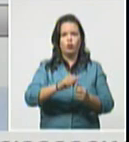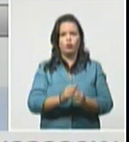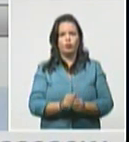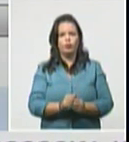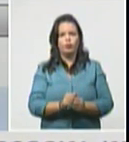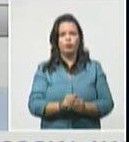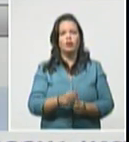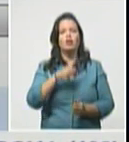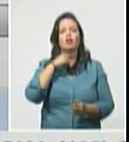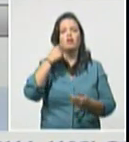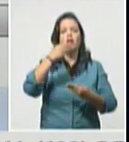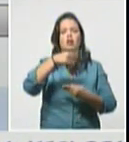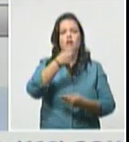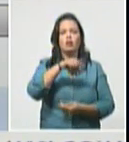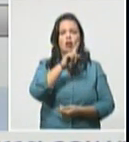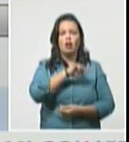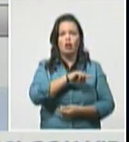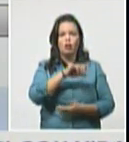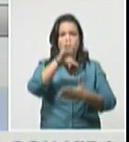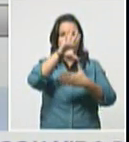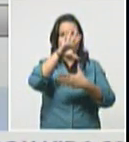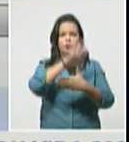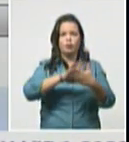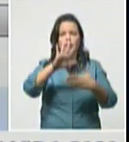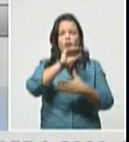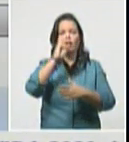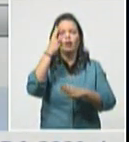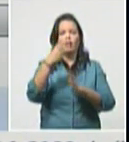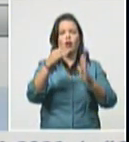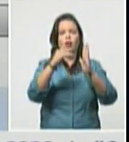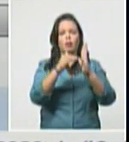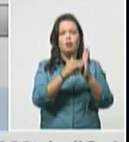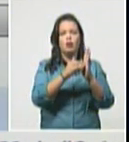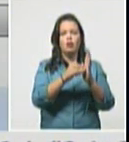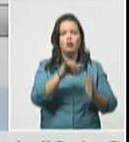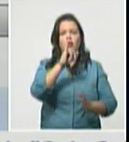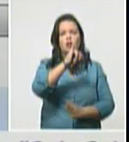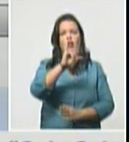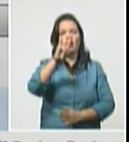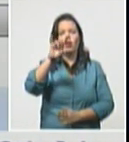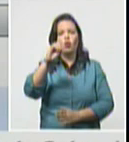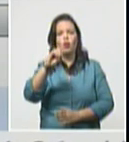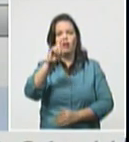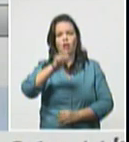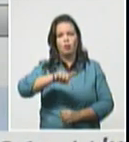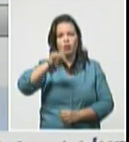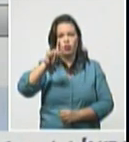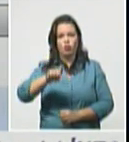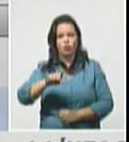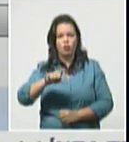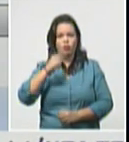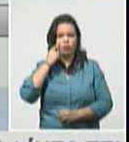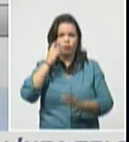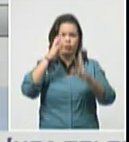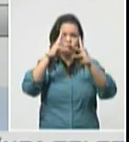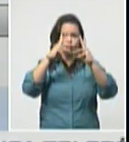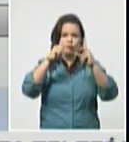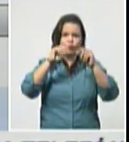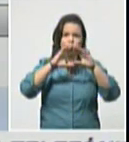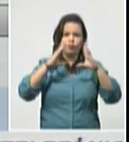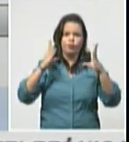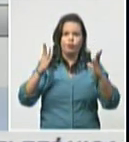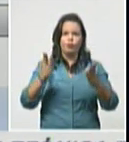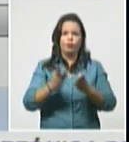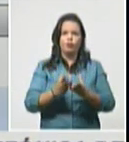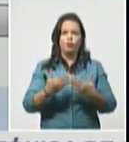Fallecen ayer en nuestra región 3.690 personas y un acumulado de